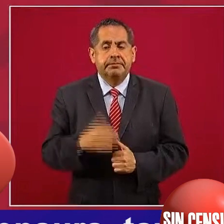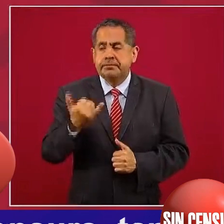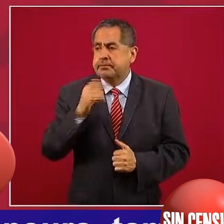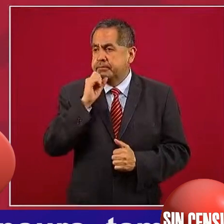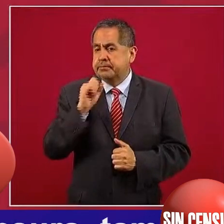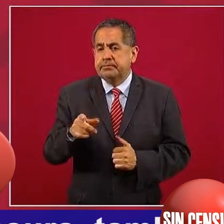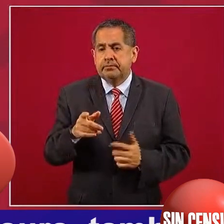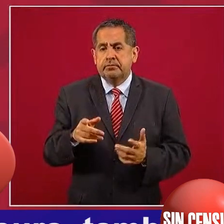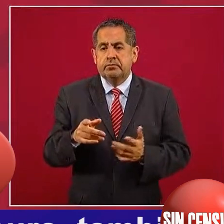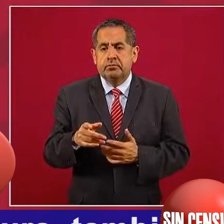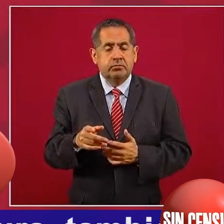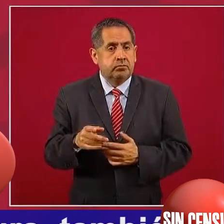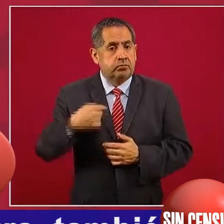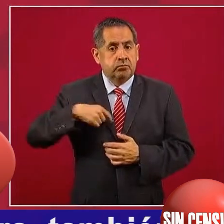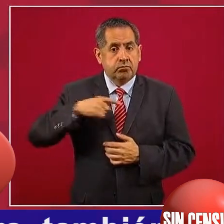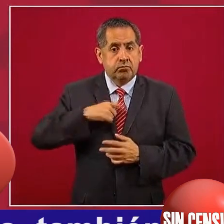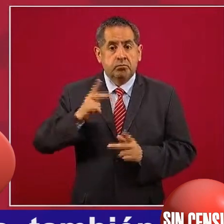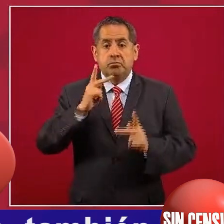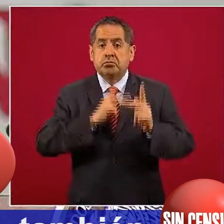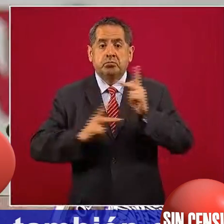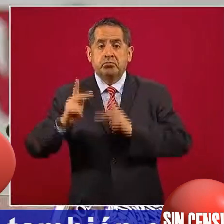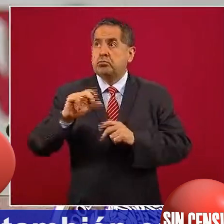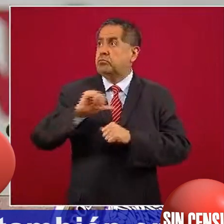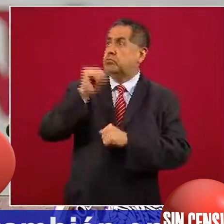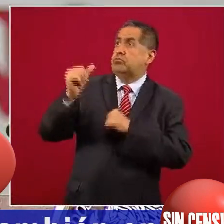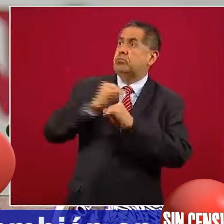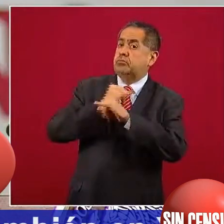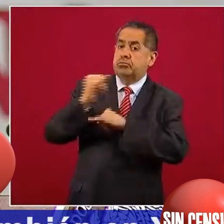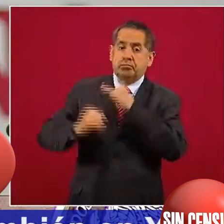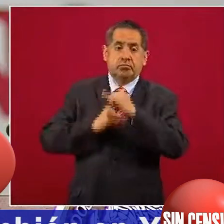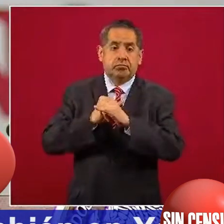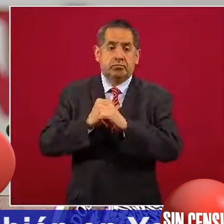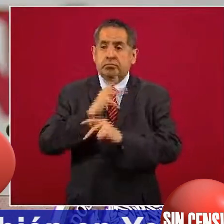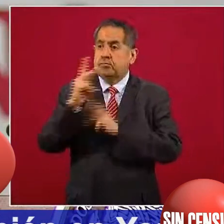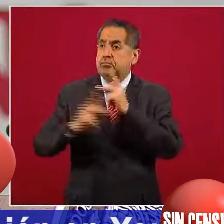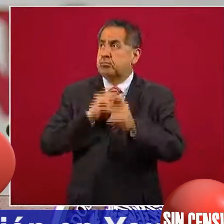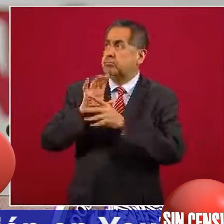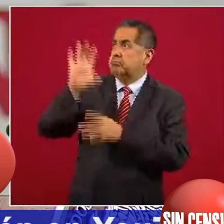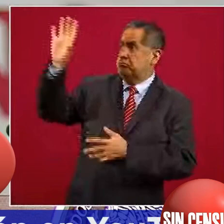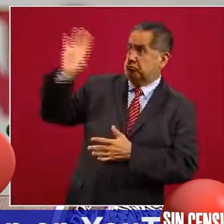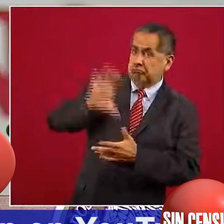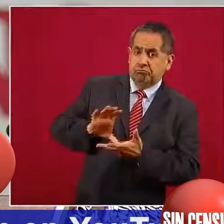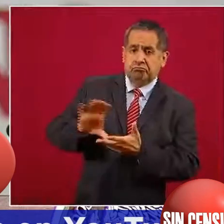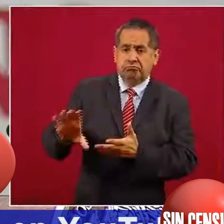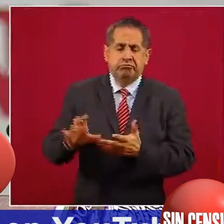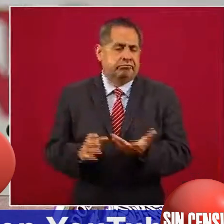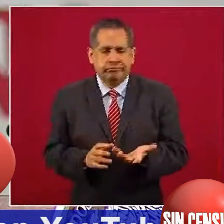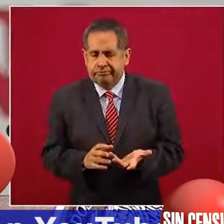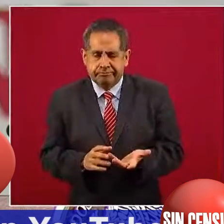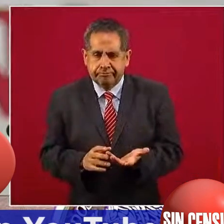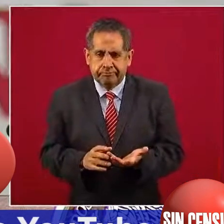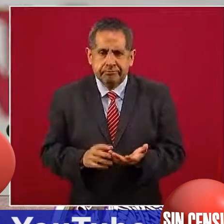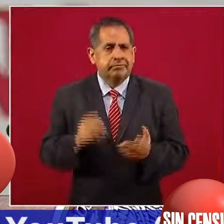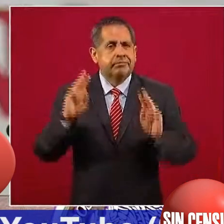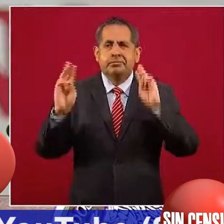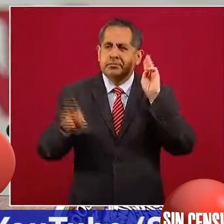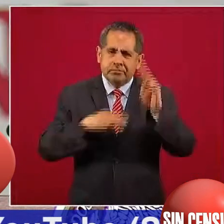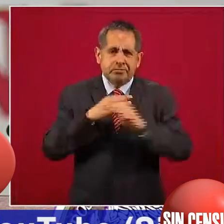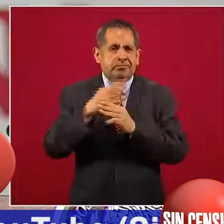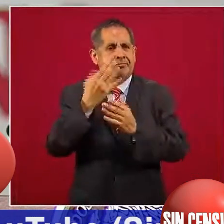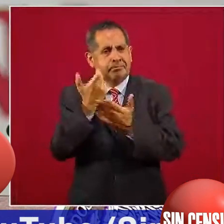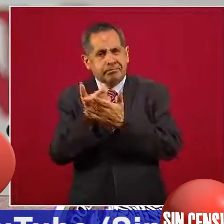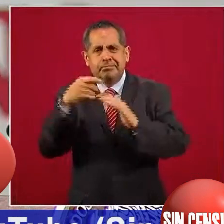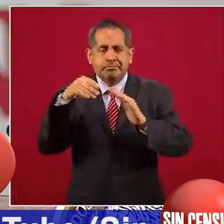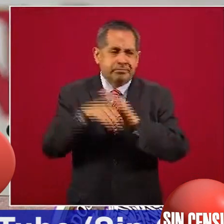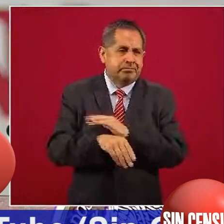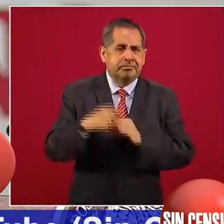no hemos recurrido a deuda. Nos va a pegar, desde luego, la caída de la economía y la depreciación